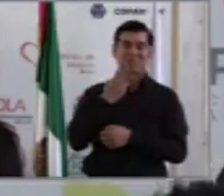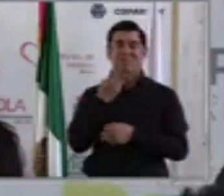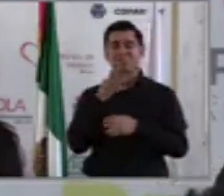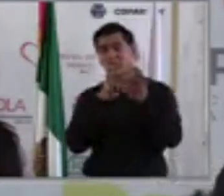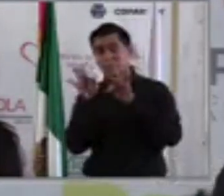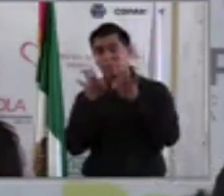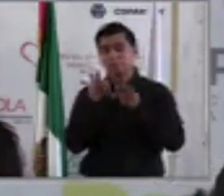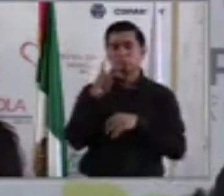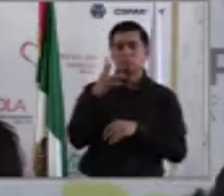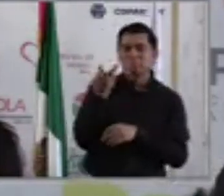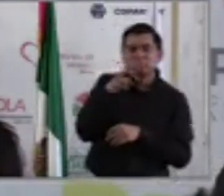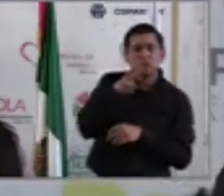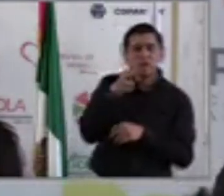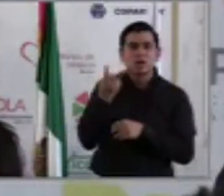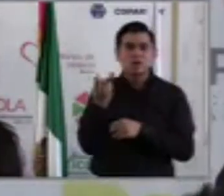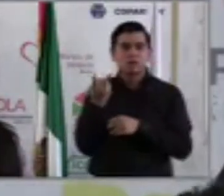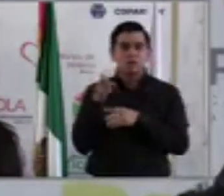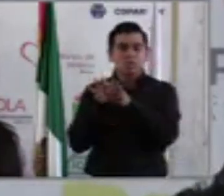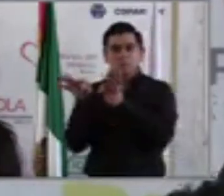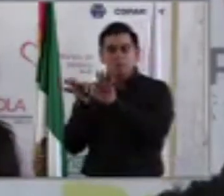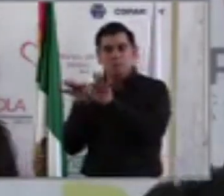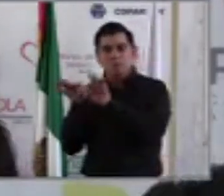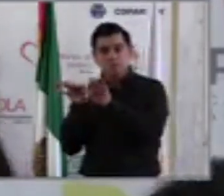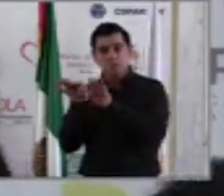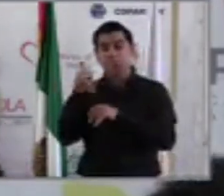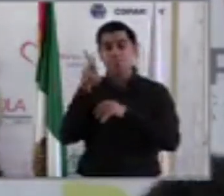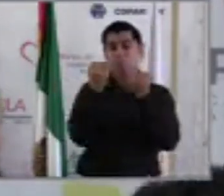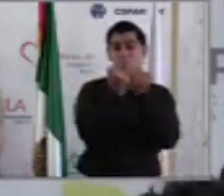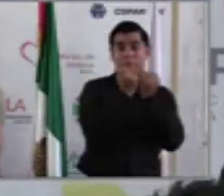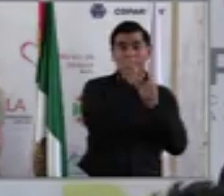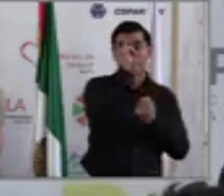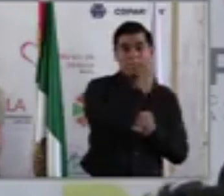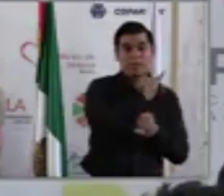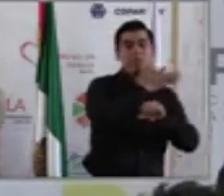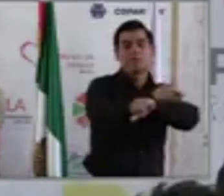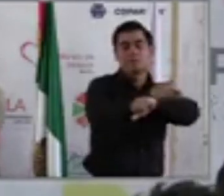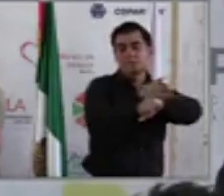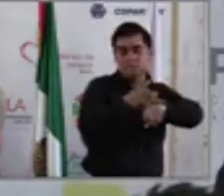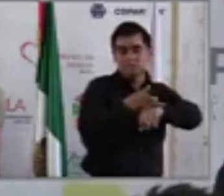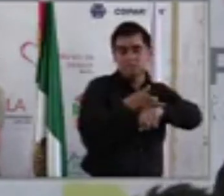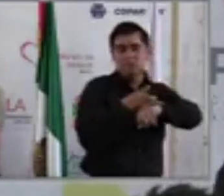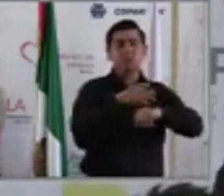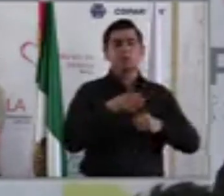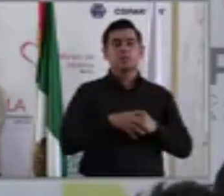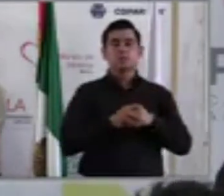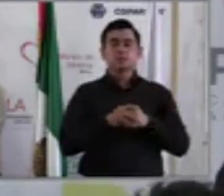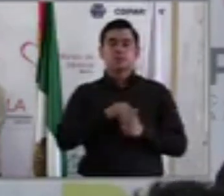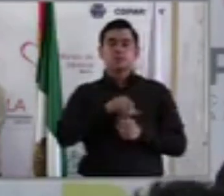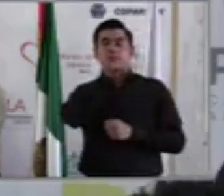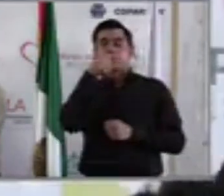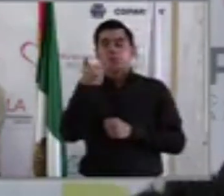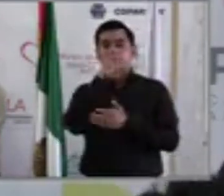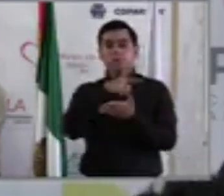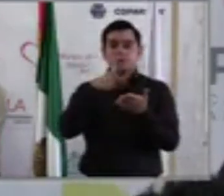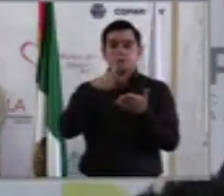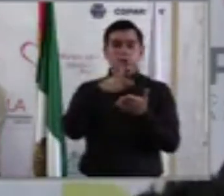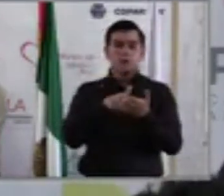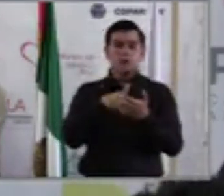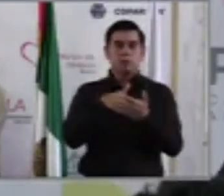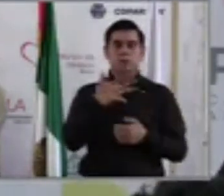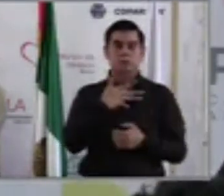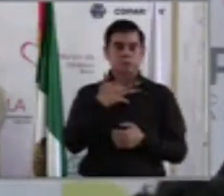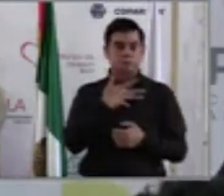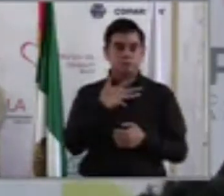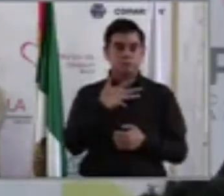función. No solamente que son cabeza de familia, sino que en otro momento, en otro espacio, también se